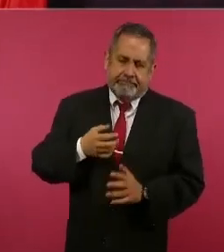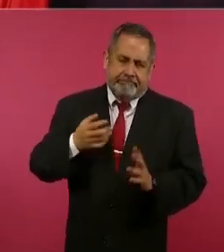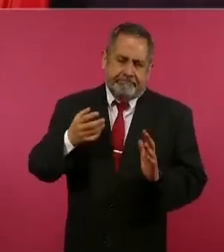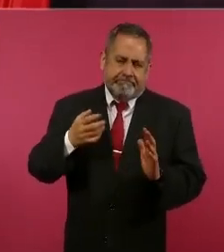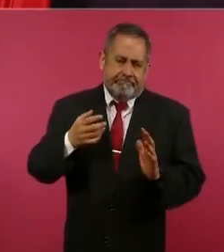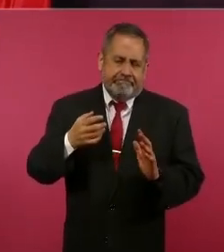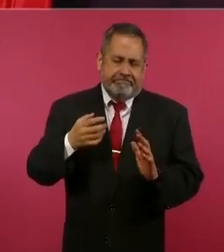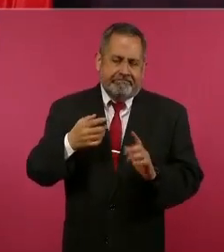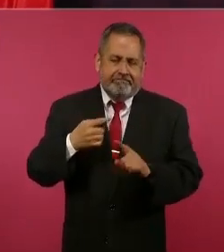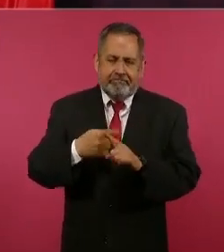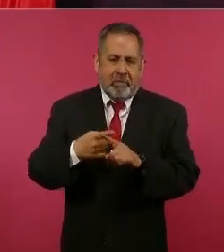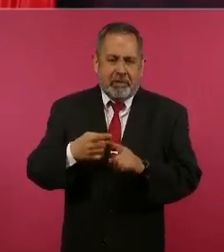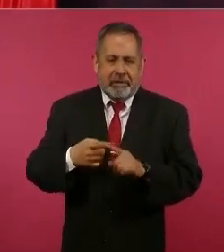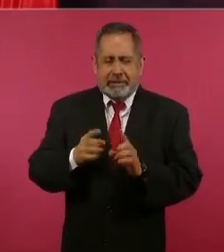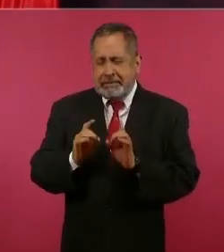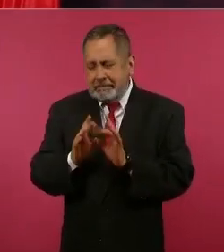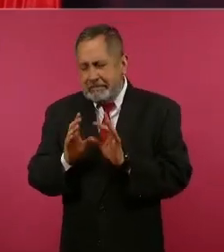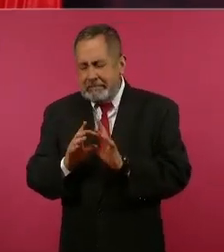por